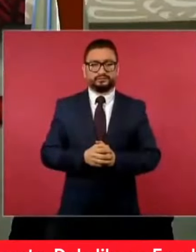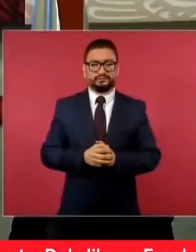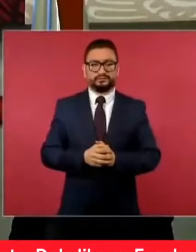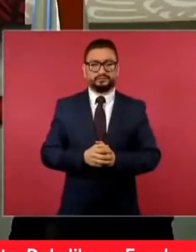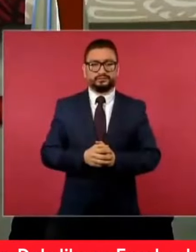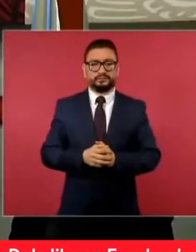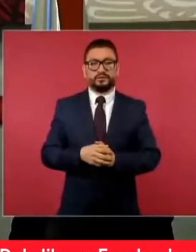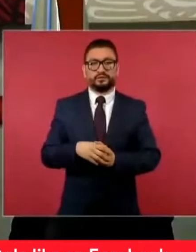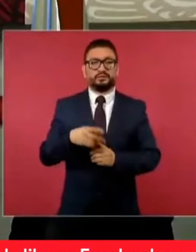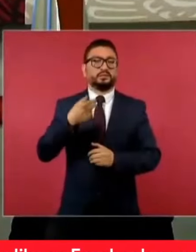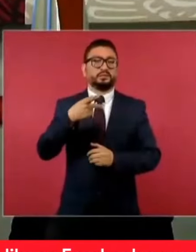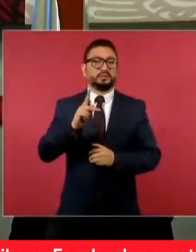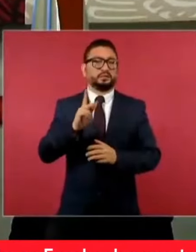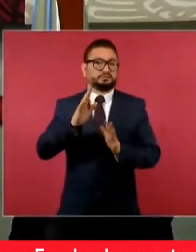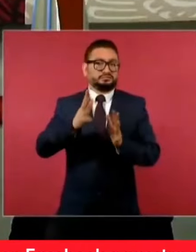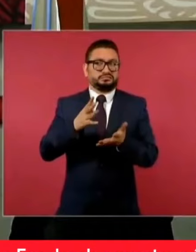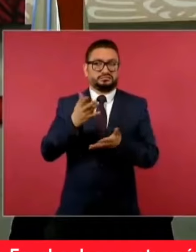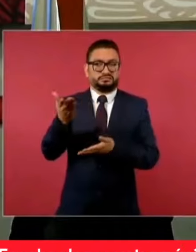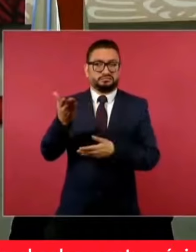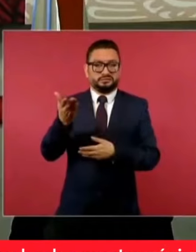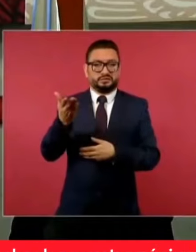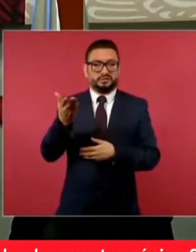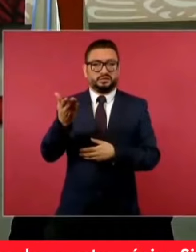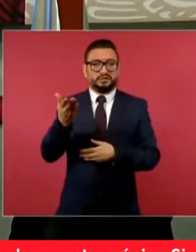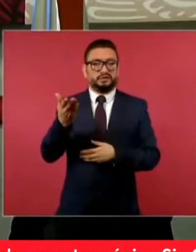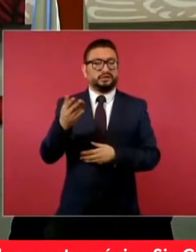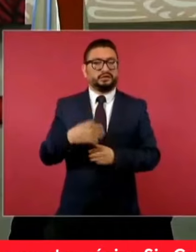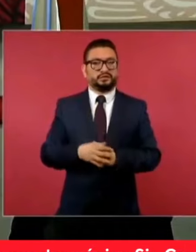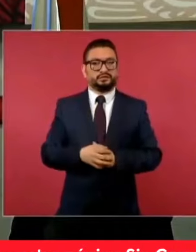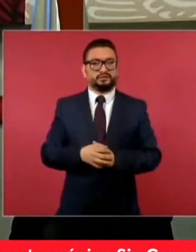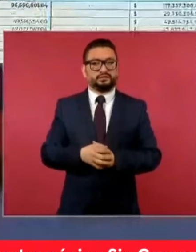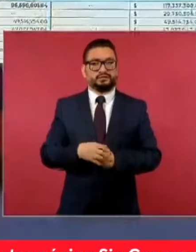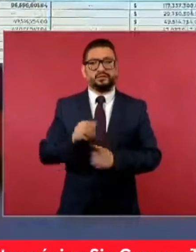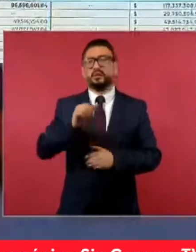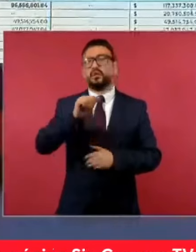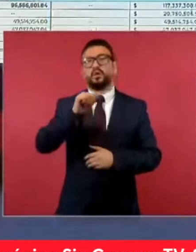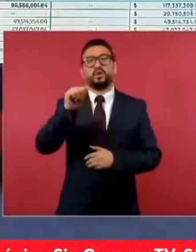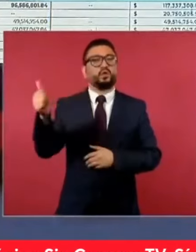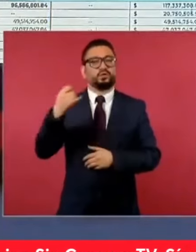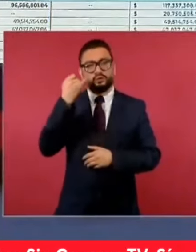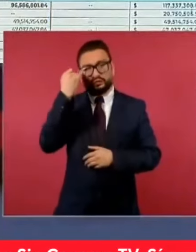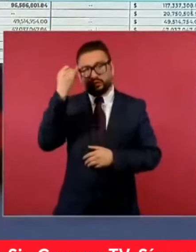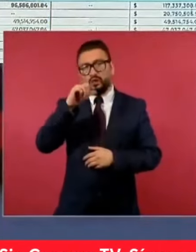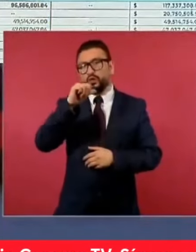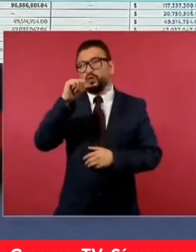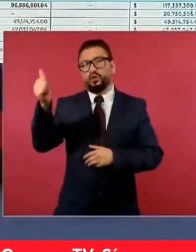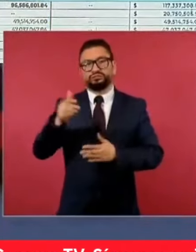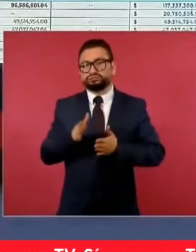ya está en otro plan, ya tomó otro camino.